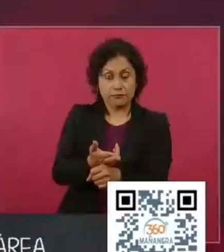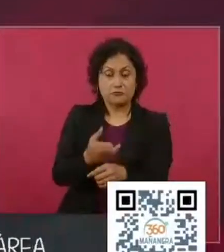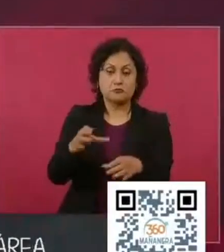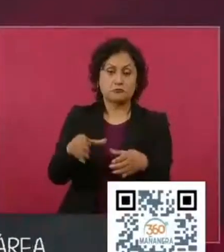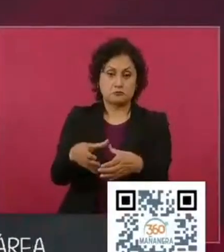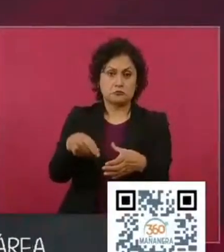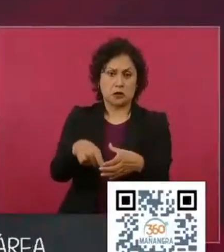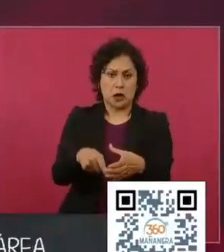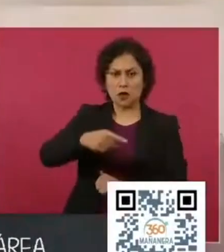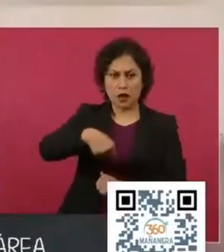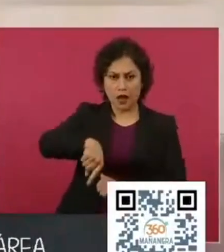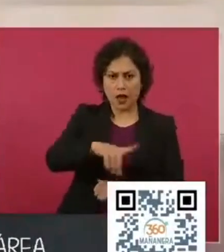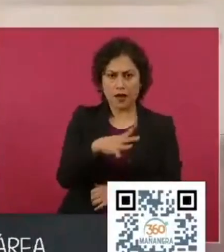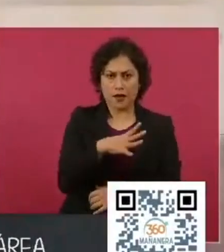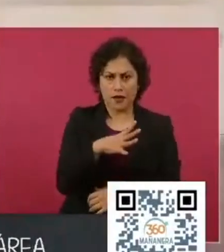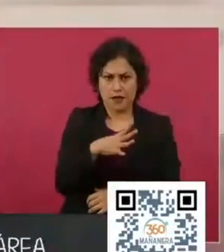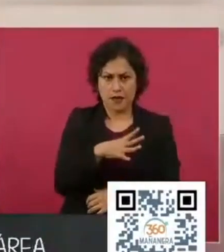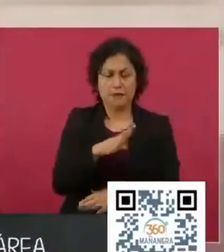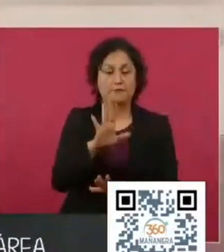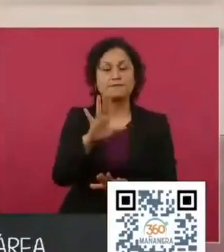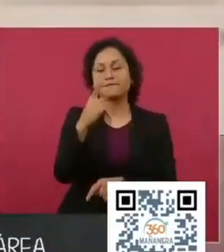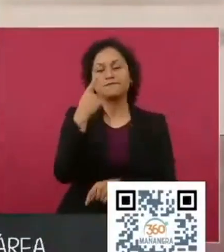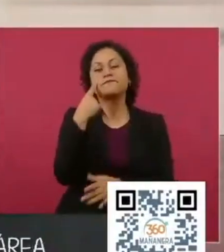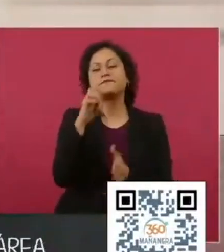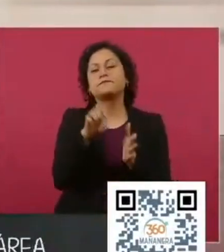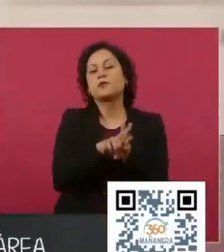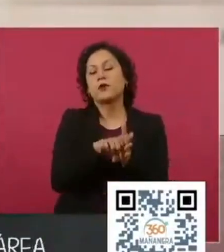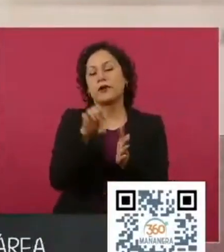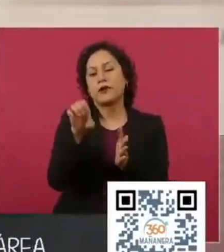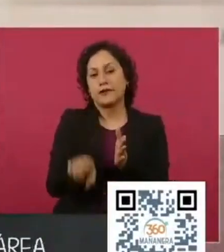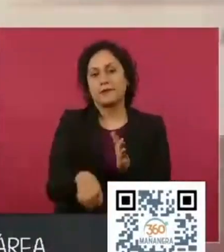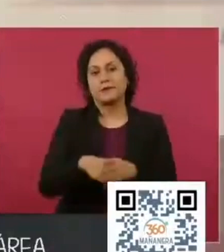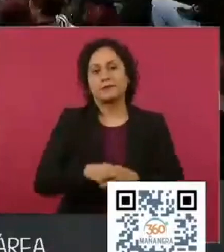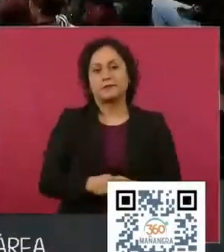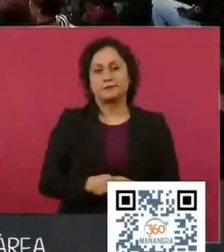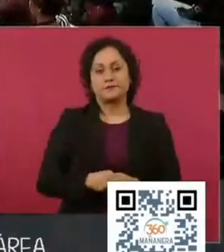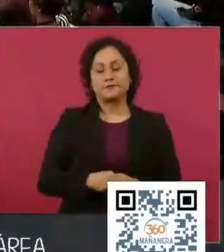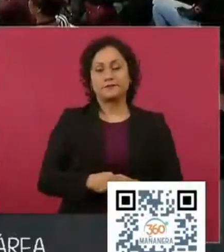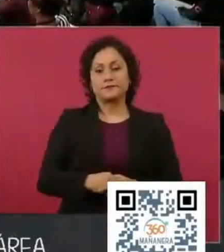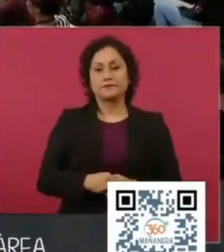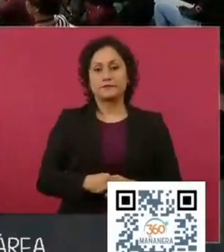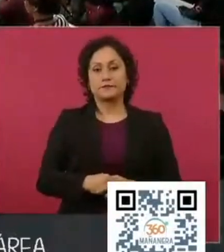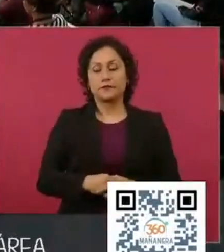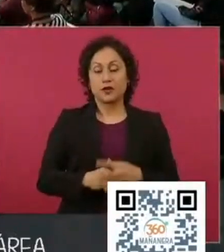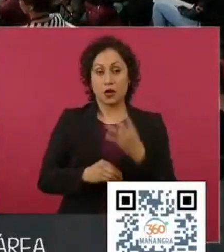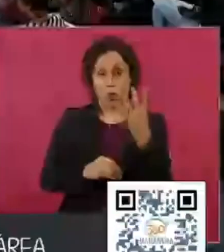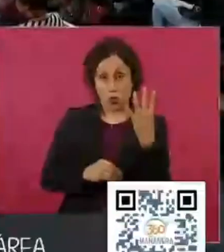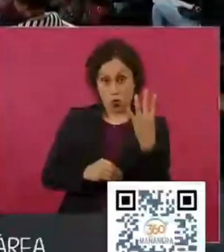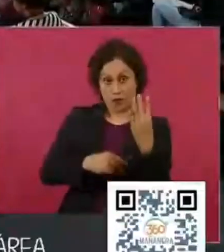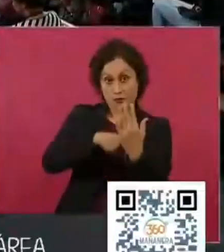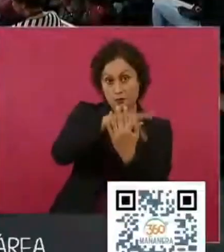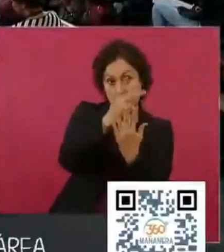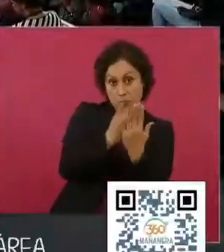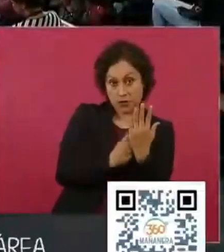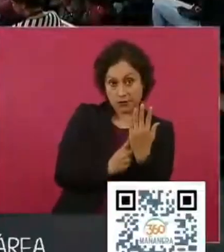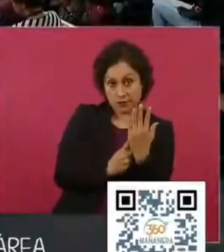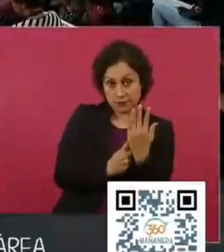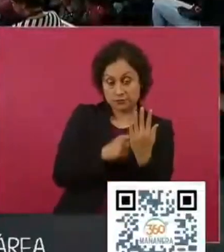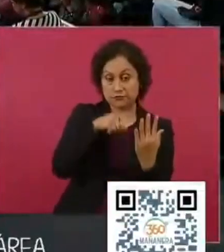responsables por ejemplo tenemos cuatro programas